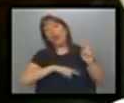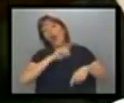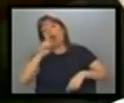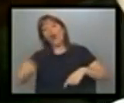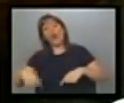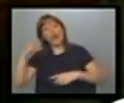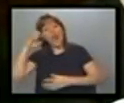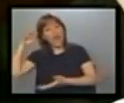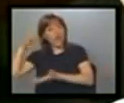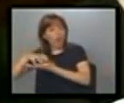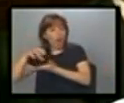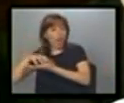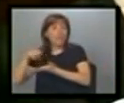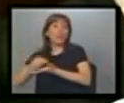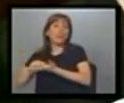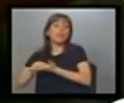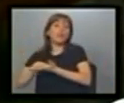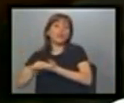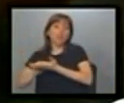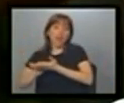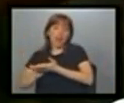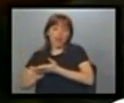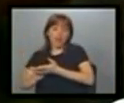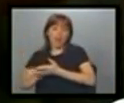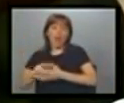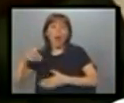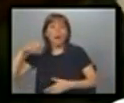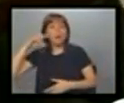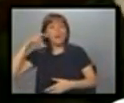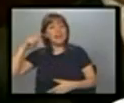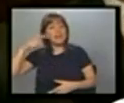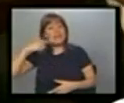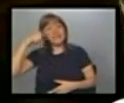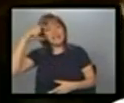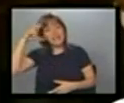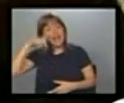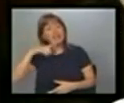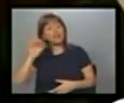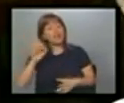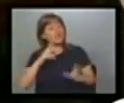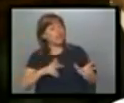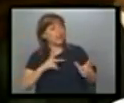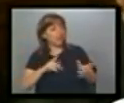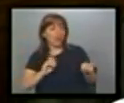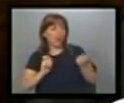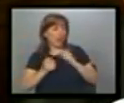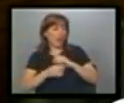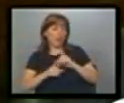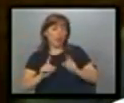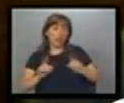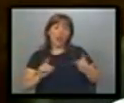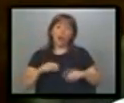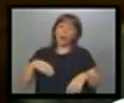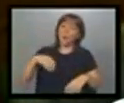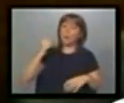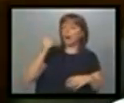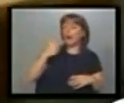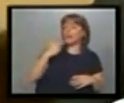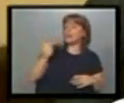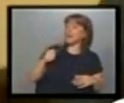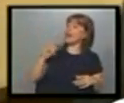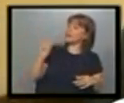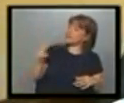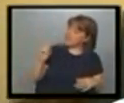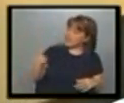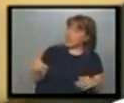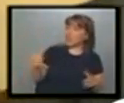el senador Pichetto había anticipado que su banca no aceptaría modificaciones al proyecto, Massa intentó obtener consenso para que